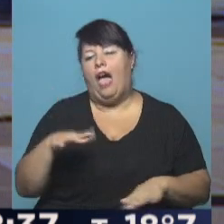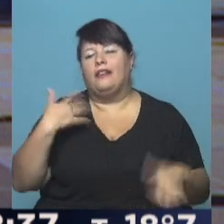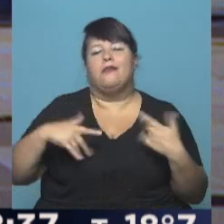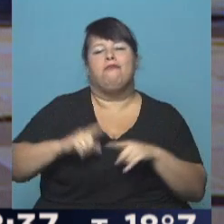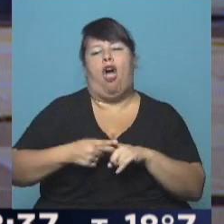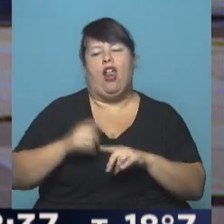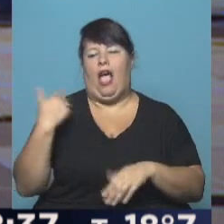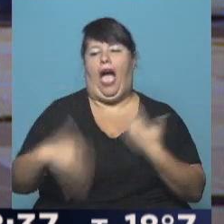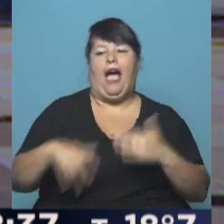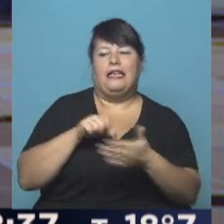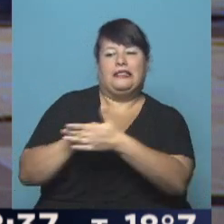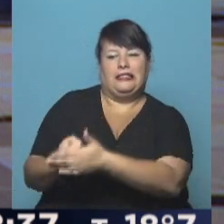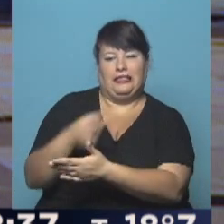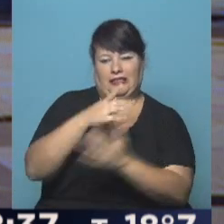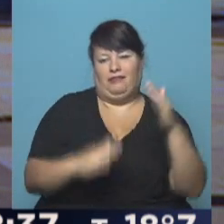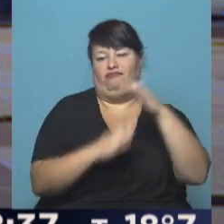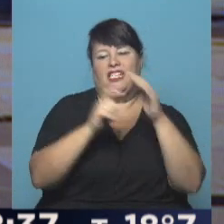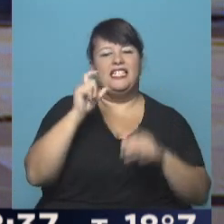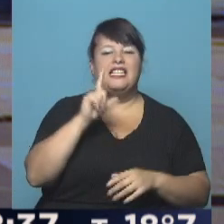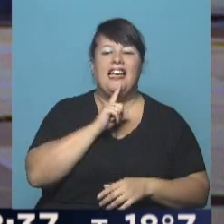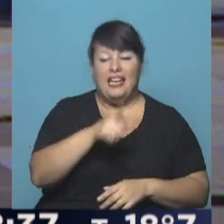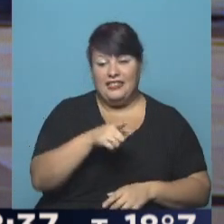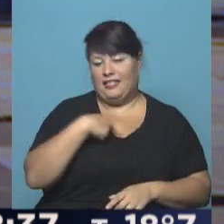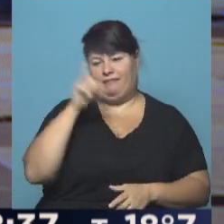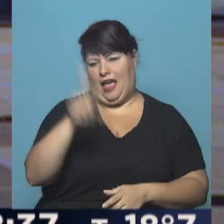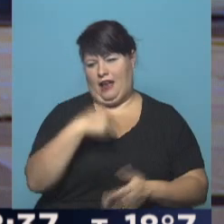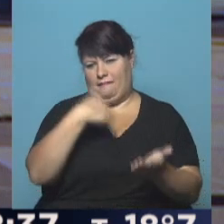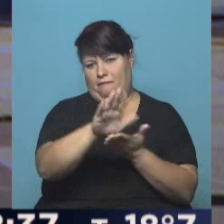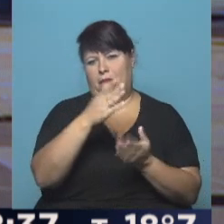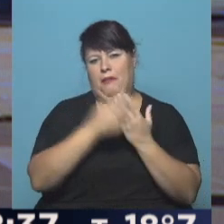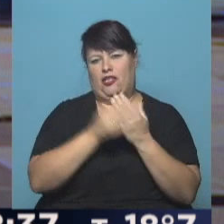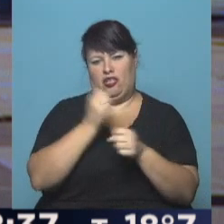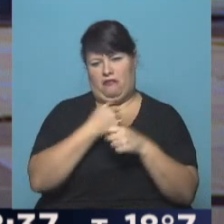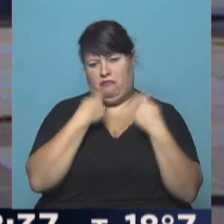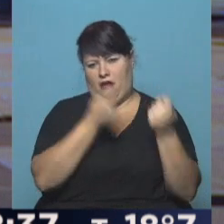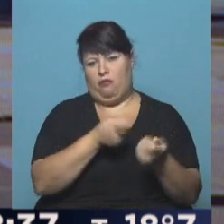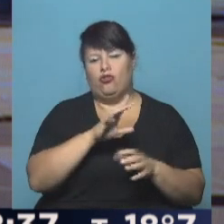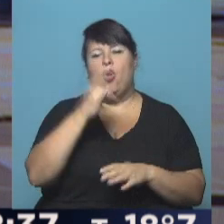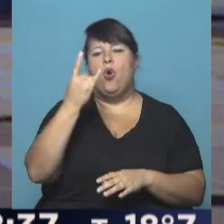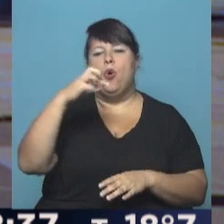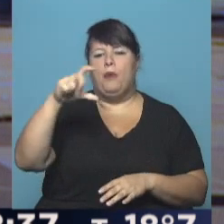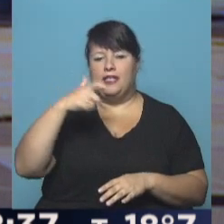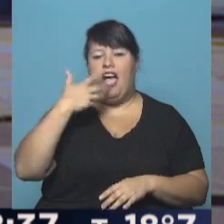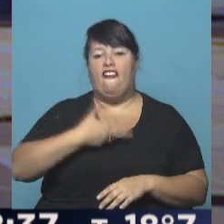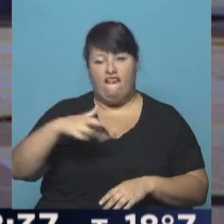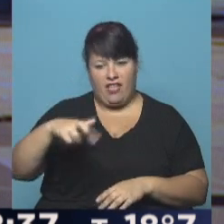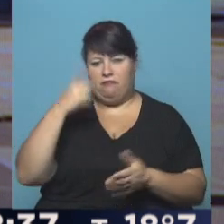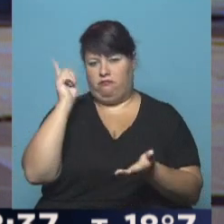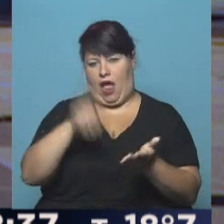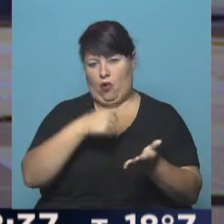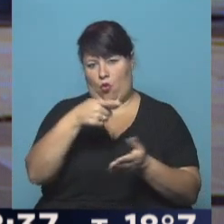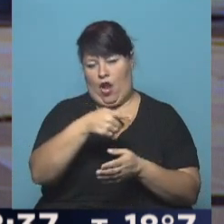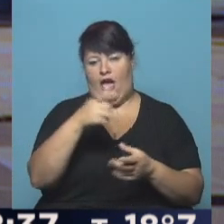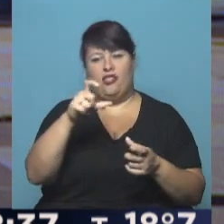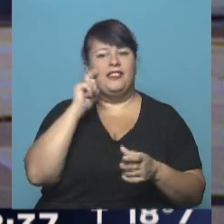político de parte de la cúpula de la cgt a la cual impugnamos ante el misterio trabajo ups impugnó la elección de